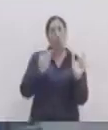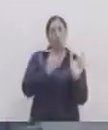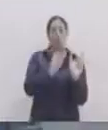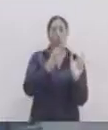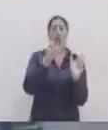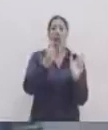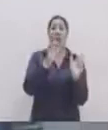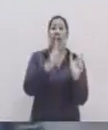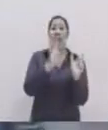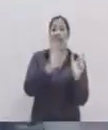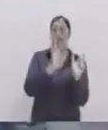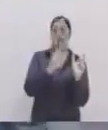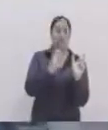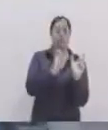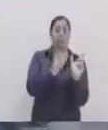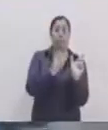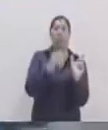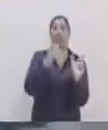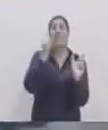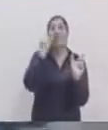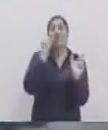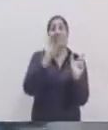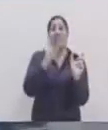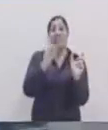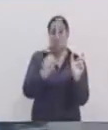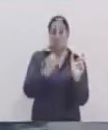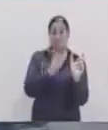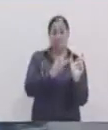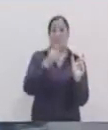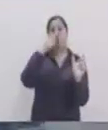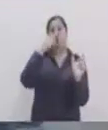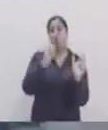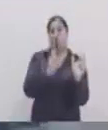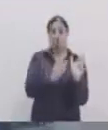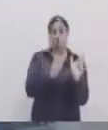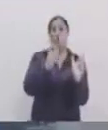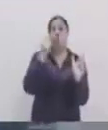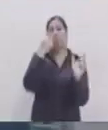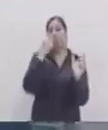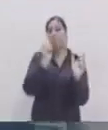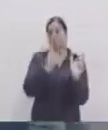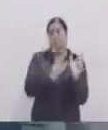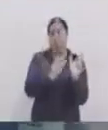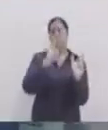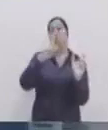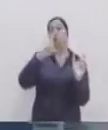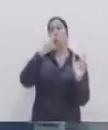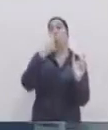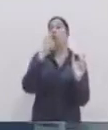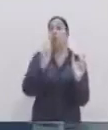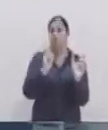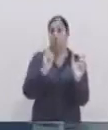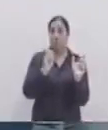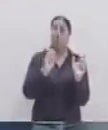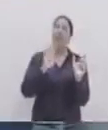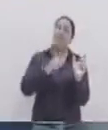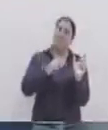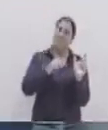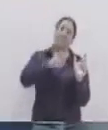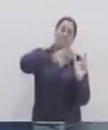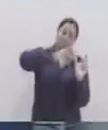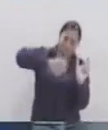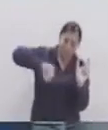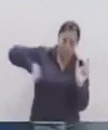Participio termina en ado, ido, to, so, cho. ¿Sí? En este caso es porque tenemos